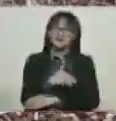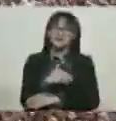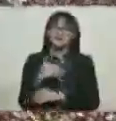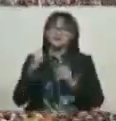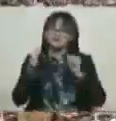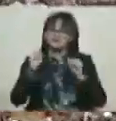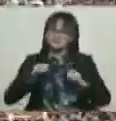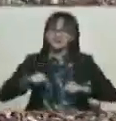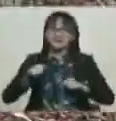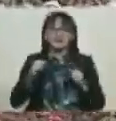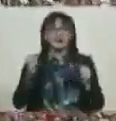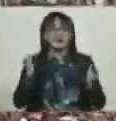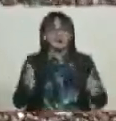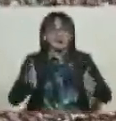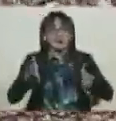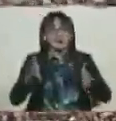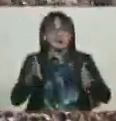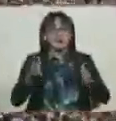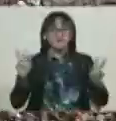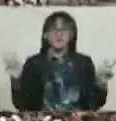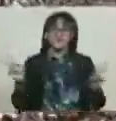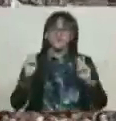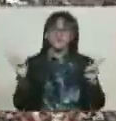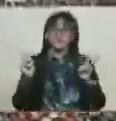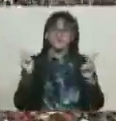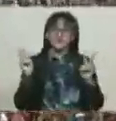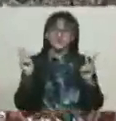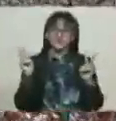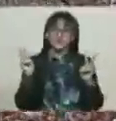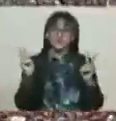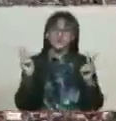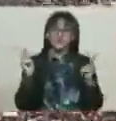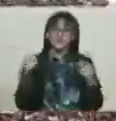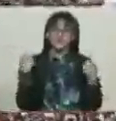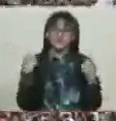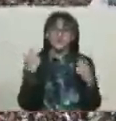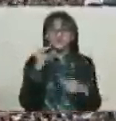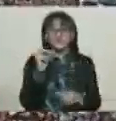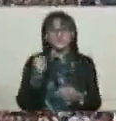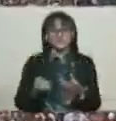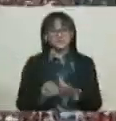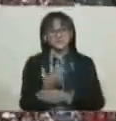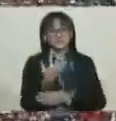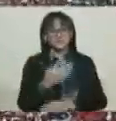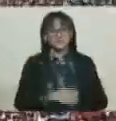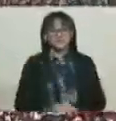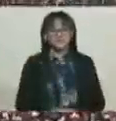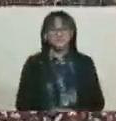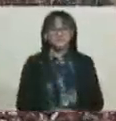a ganar vamos a la victoria popular el 20 de mayo